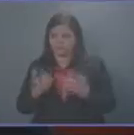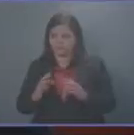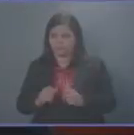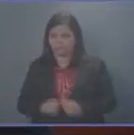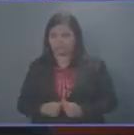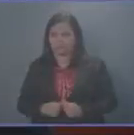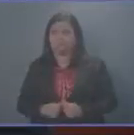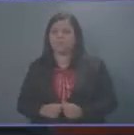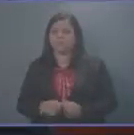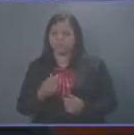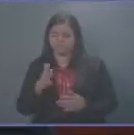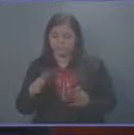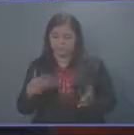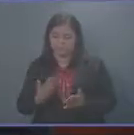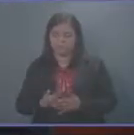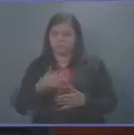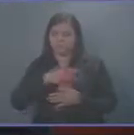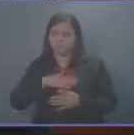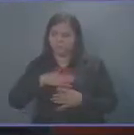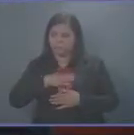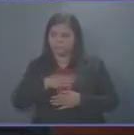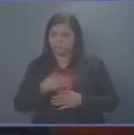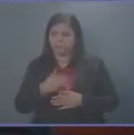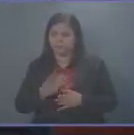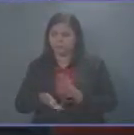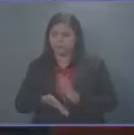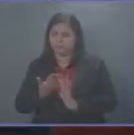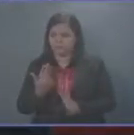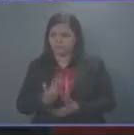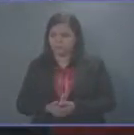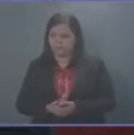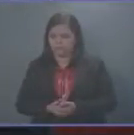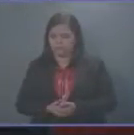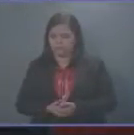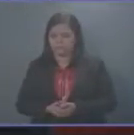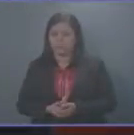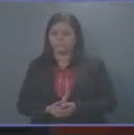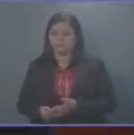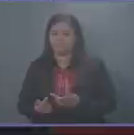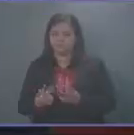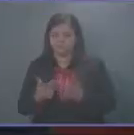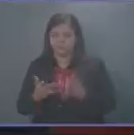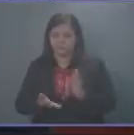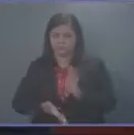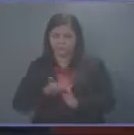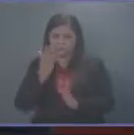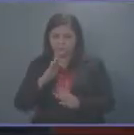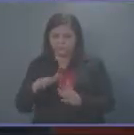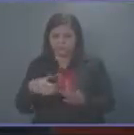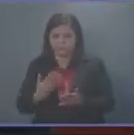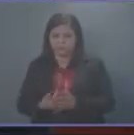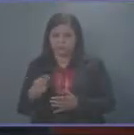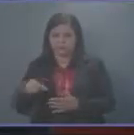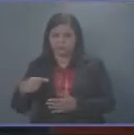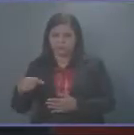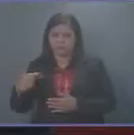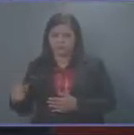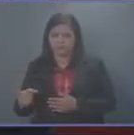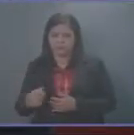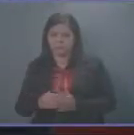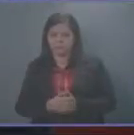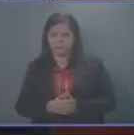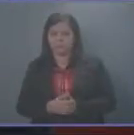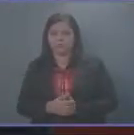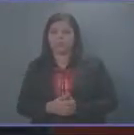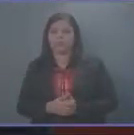actualmente los usuarios gozan de un plazo adicional de 5 años de exención total, siempre y cuando comprueben que han